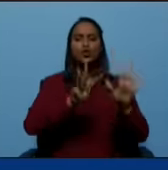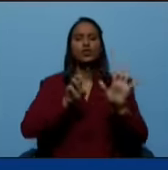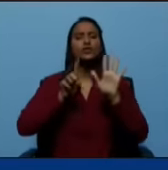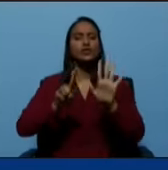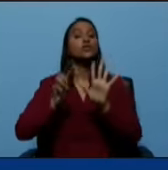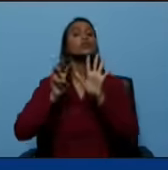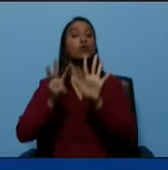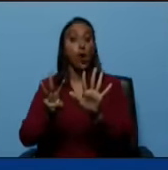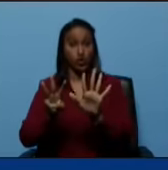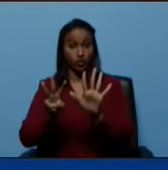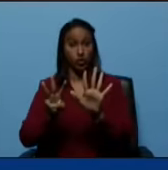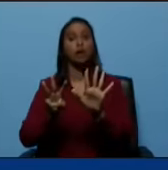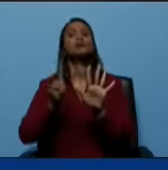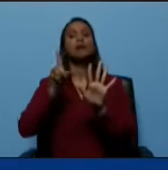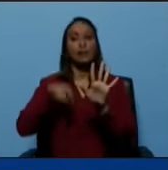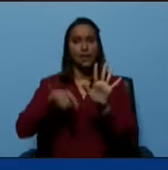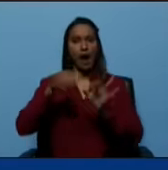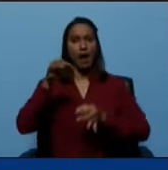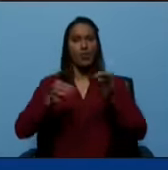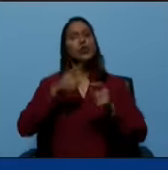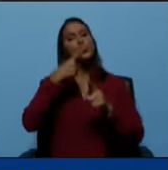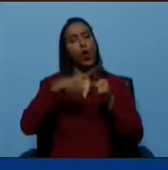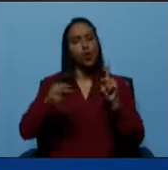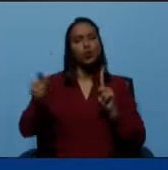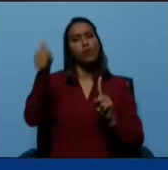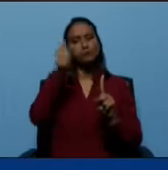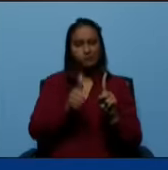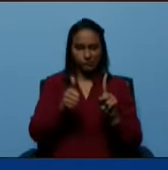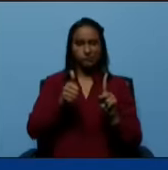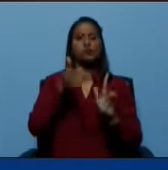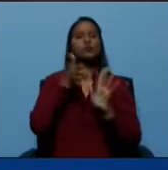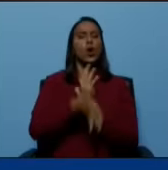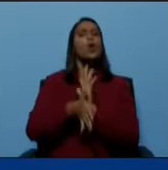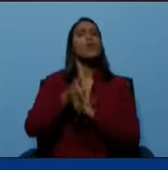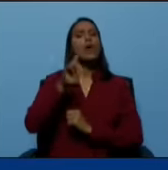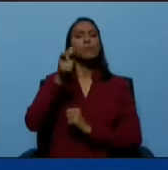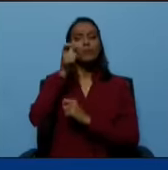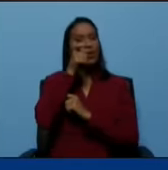96.868 y en su condición de Procurador General de la República.